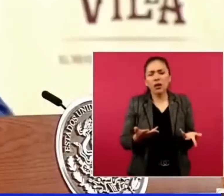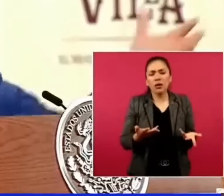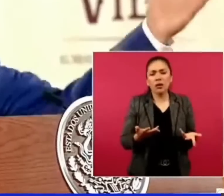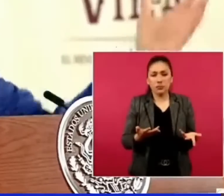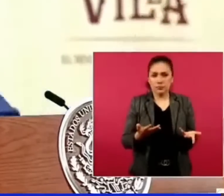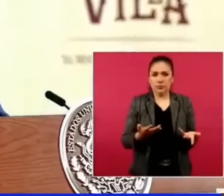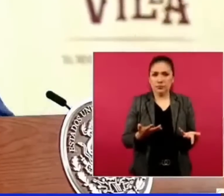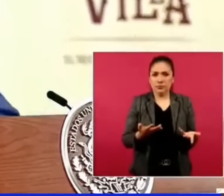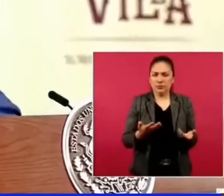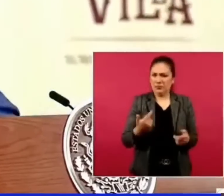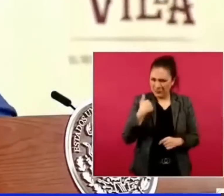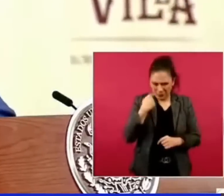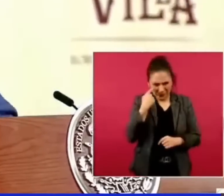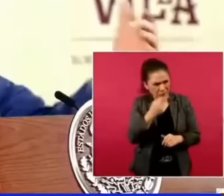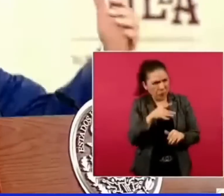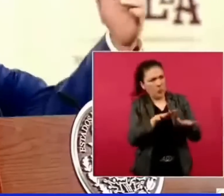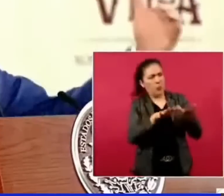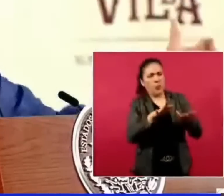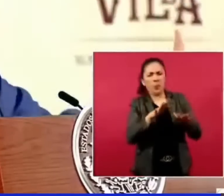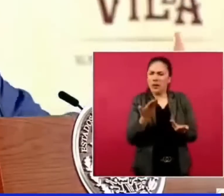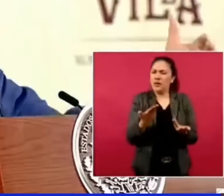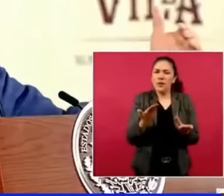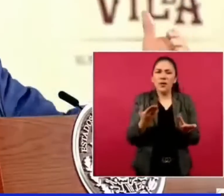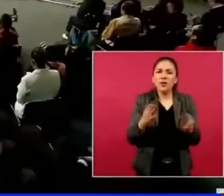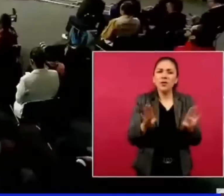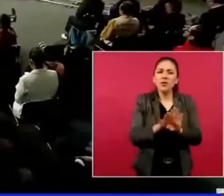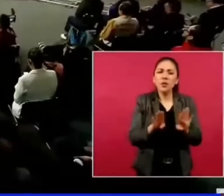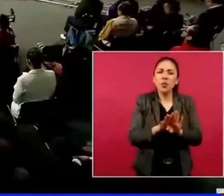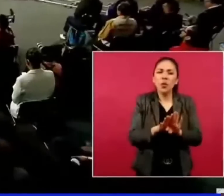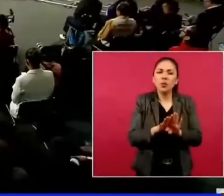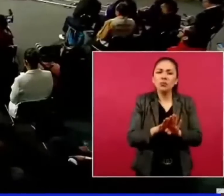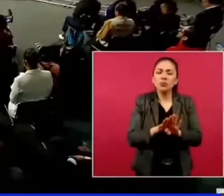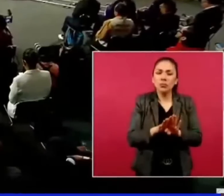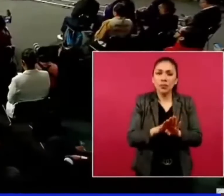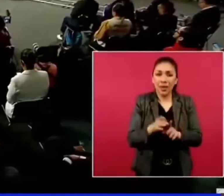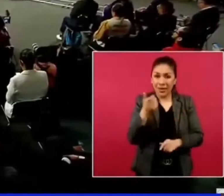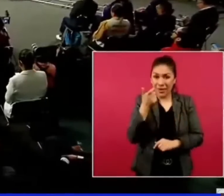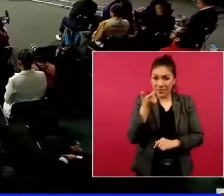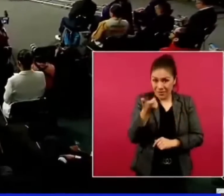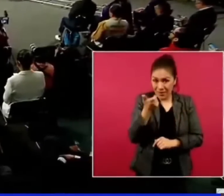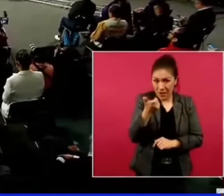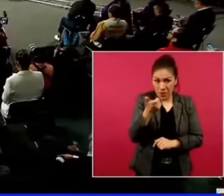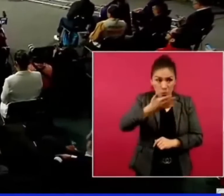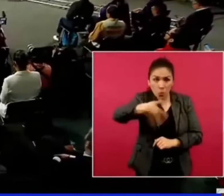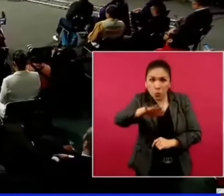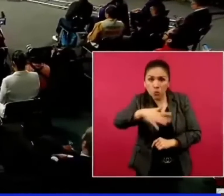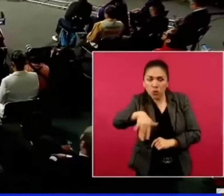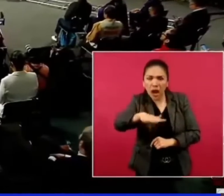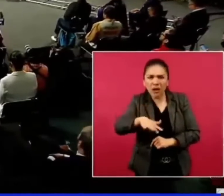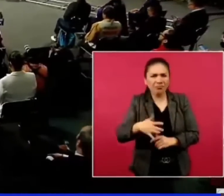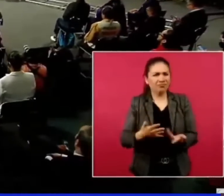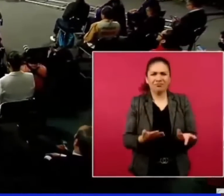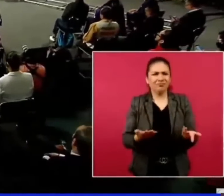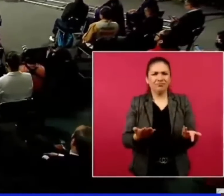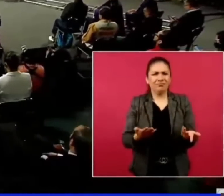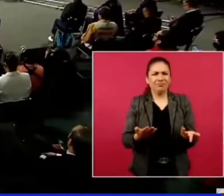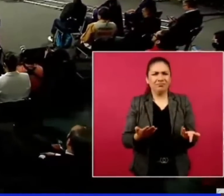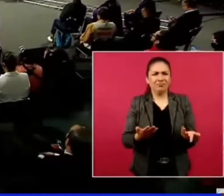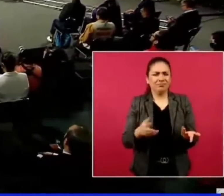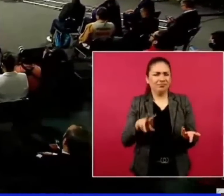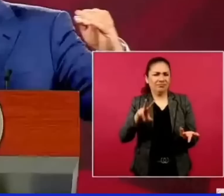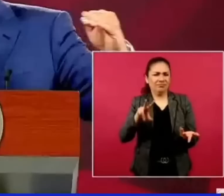Y además me llamó mucho la atención. Es decir, a ver, no se busque el dinero, nada